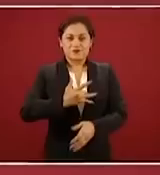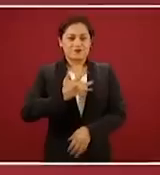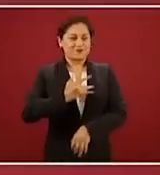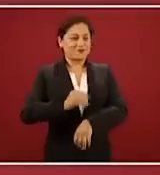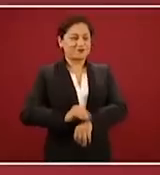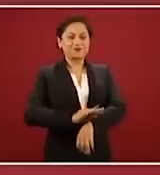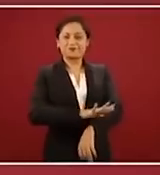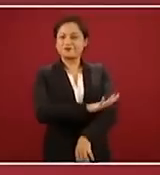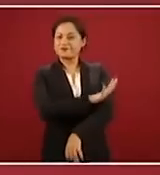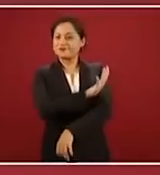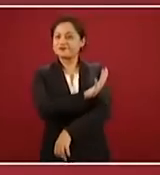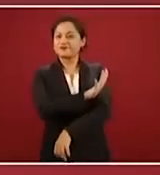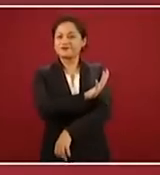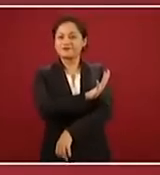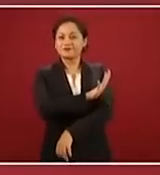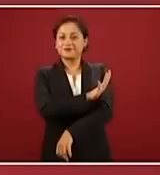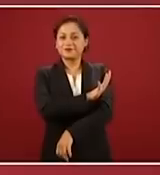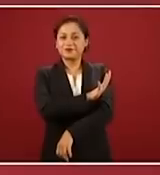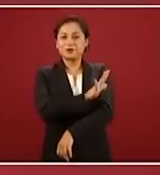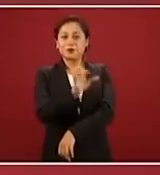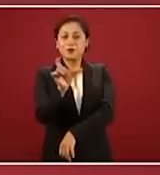esta emoción que yo viví